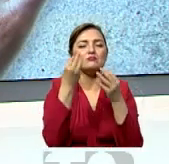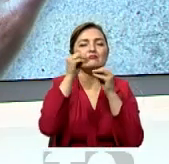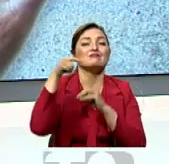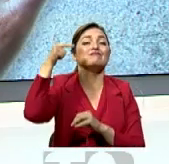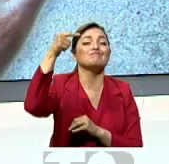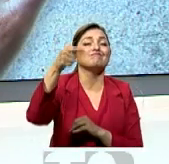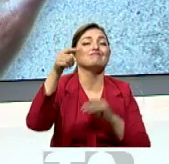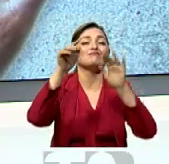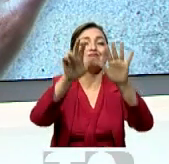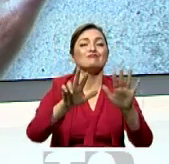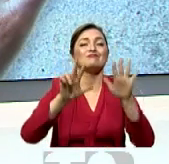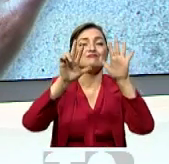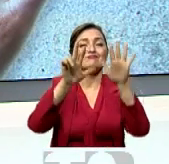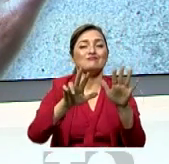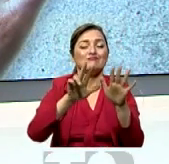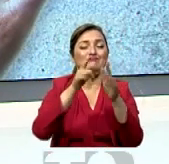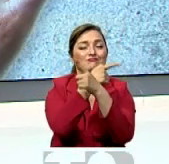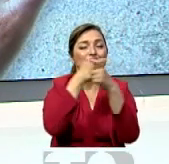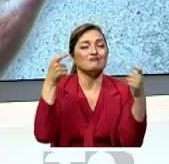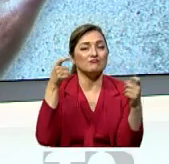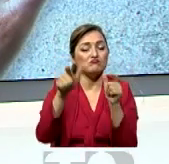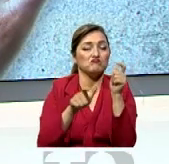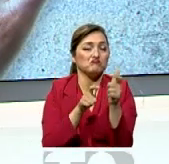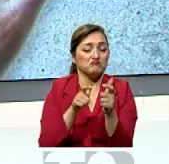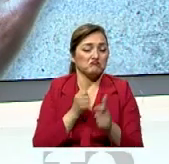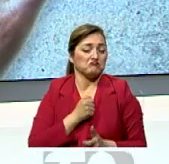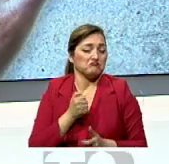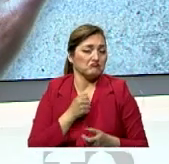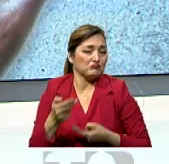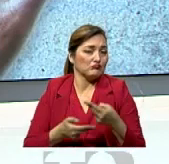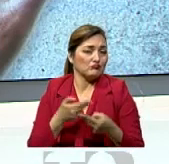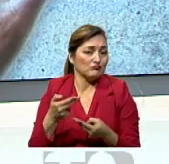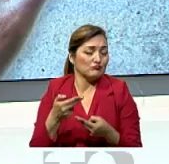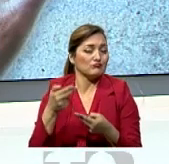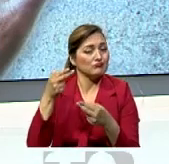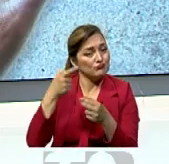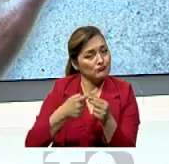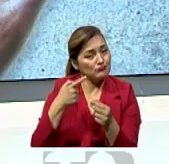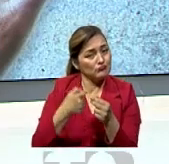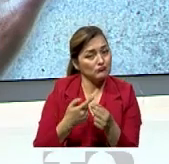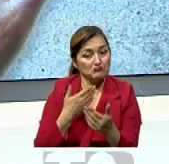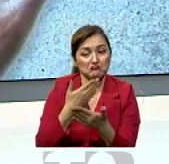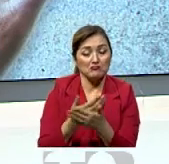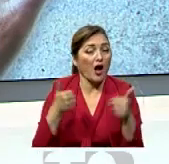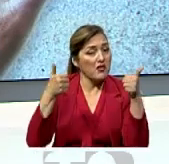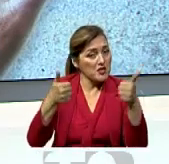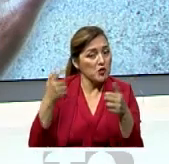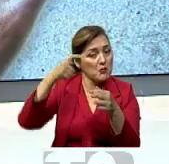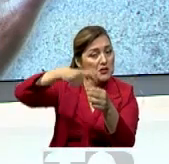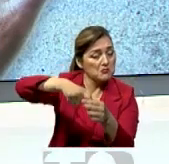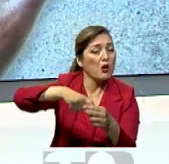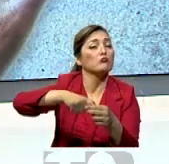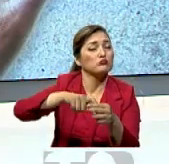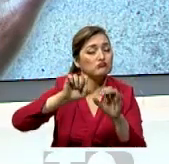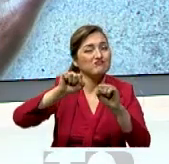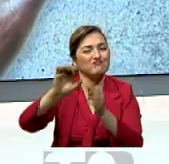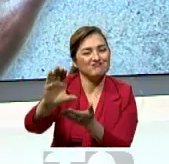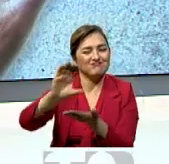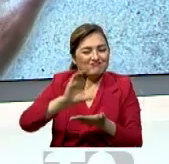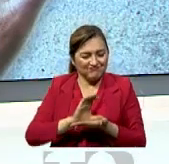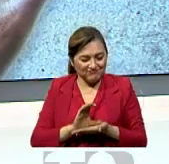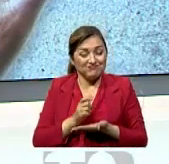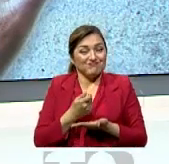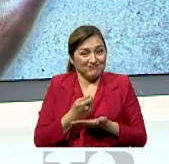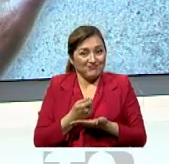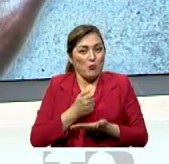próximo 18 de marzo los emprendedores de la ciudad de Quito podrán postularse para obtener capital semilla no reembolsable a través de Fonquito,